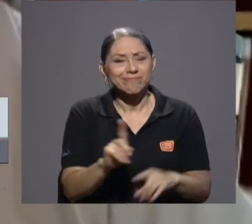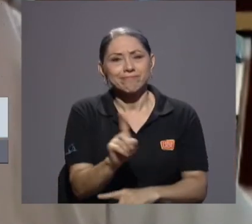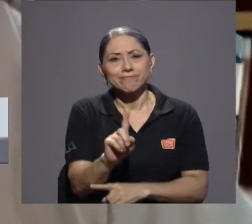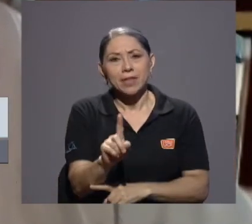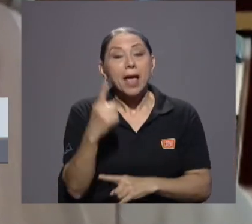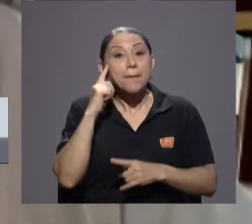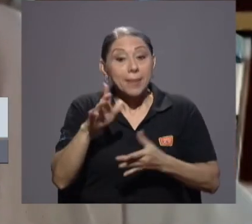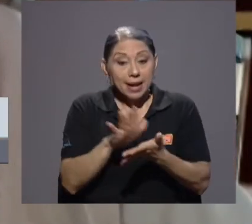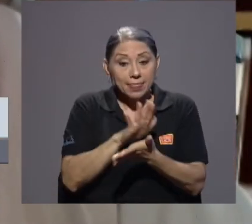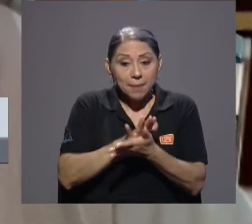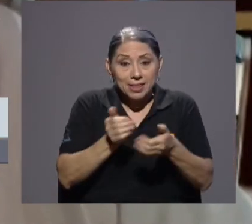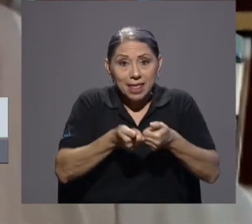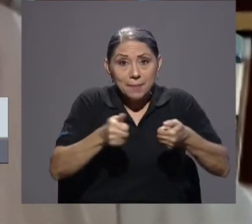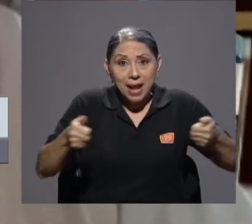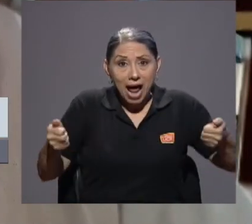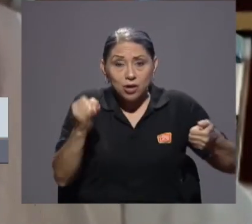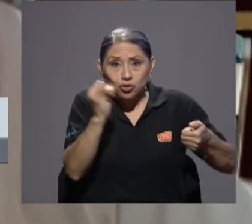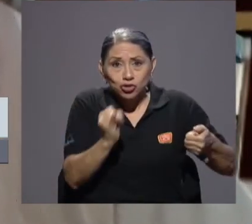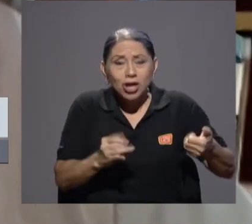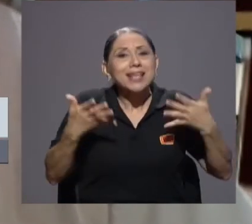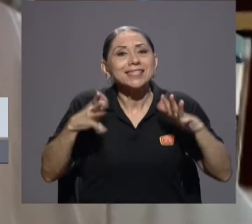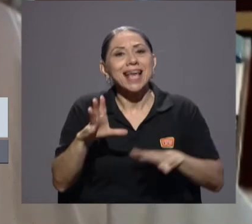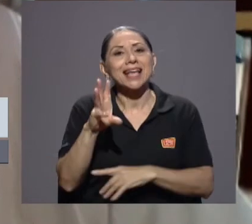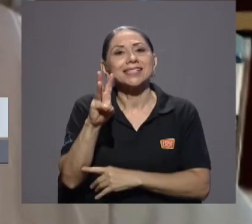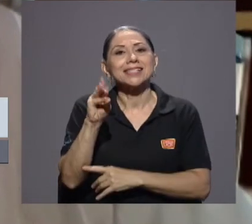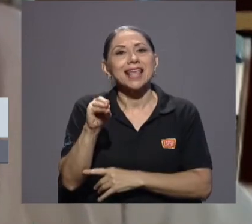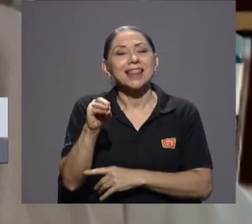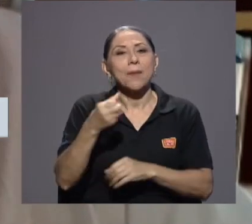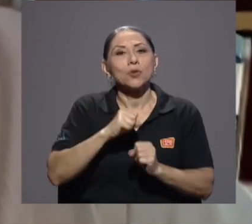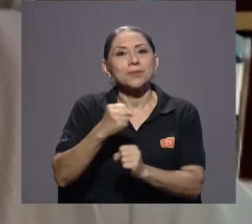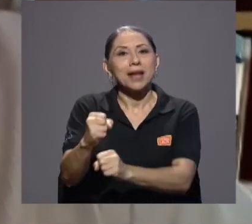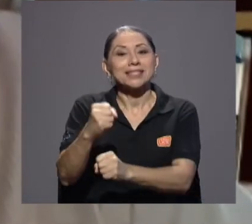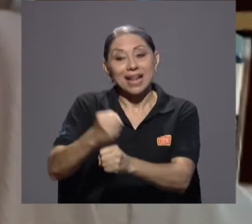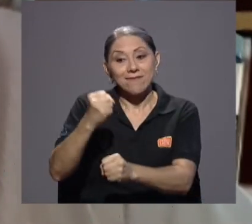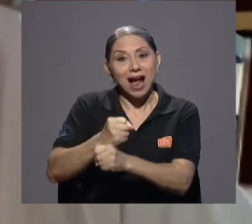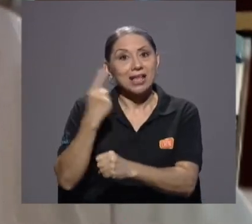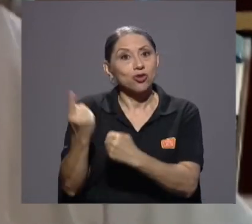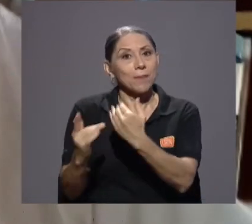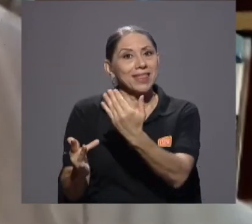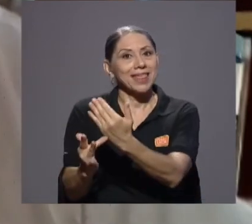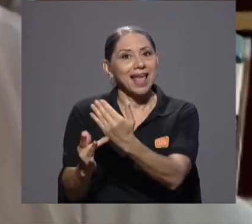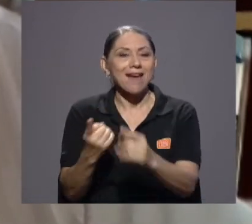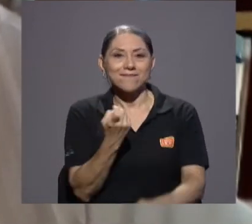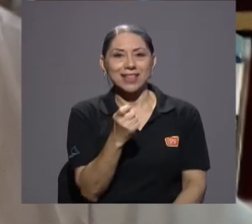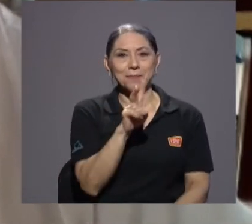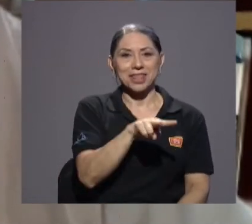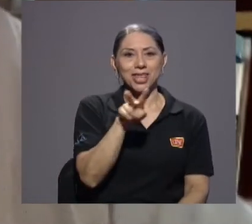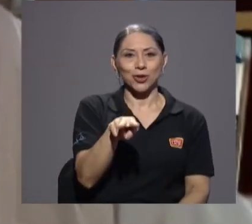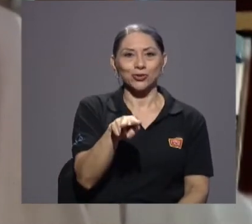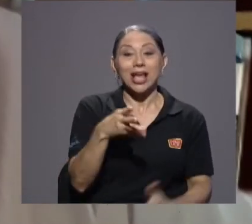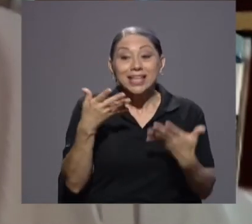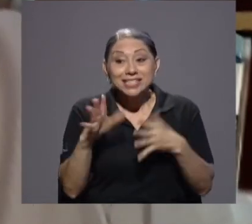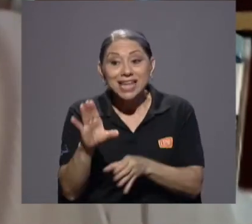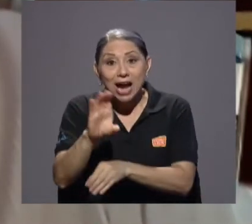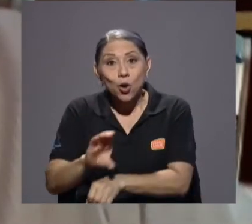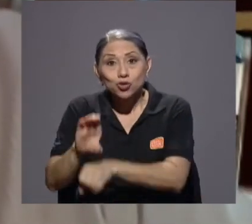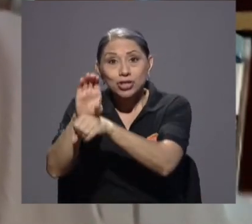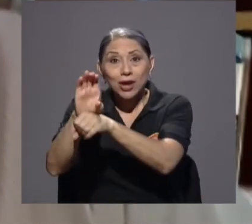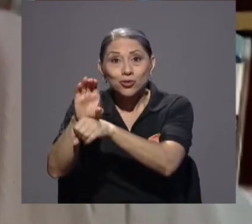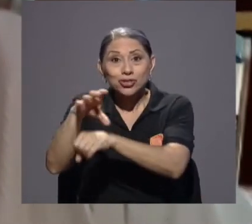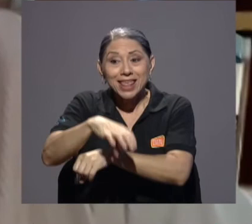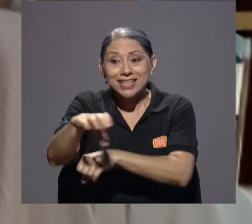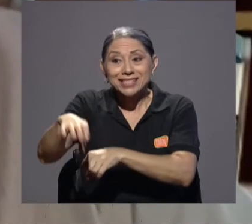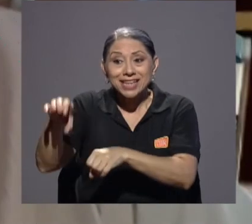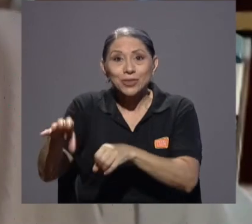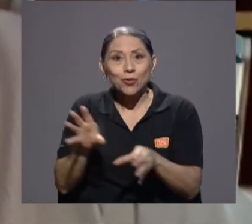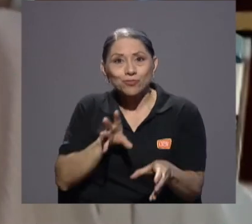de planos ya tenemos 60 municipalidades que trabajan únicamente digital, pero hacen falta 22 más. Ya incluimos todos los consejos de distrito, pero todavía hay